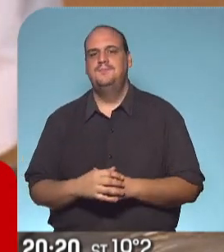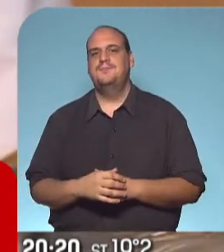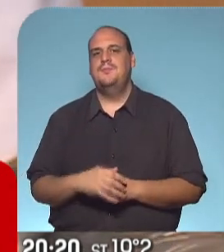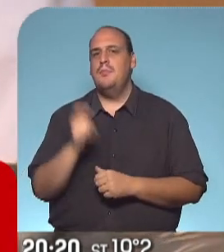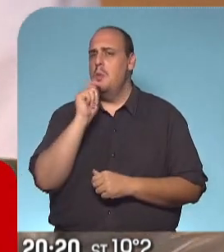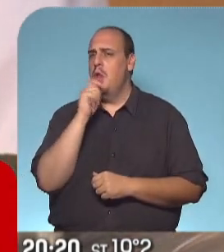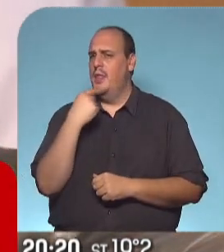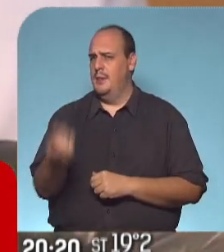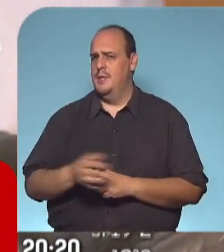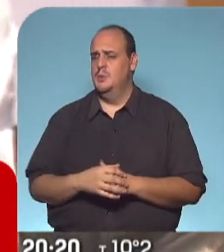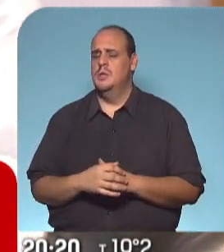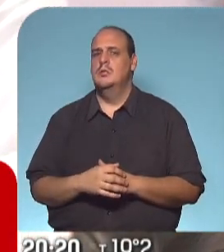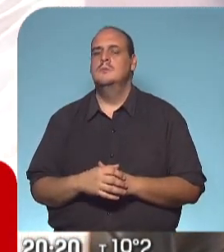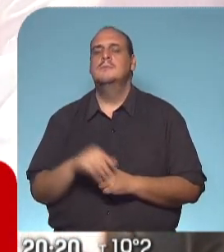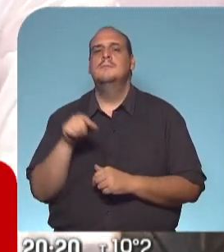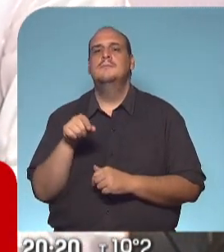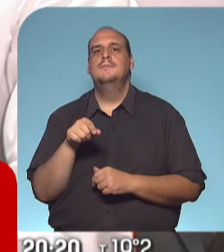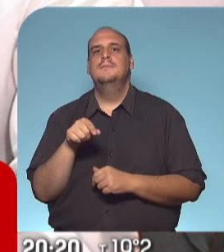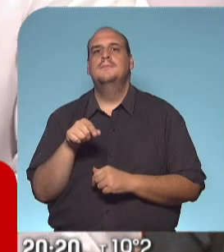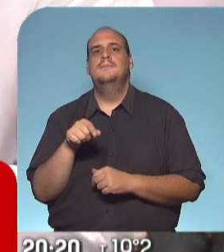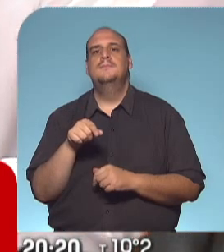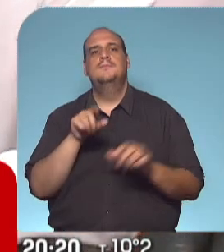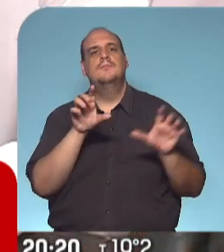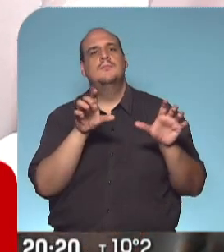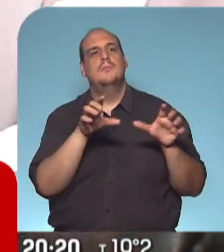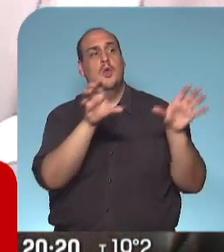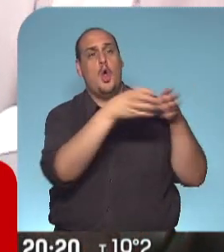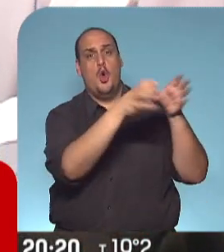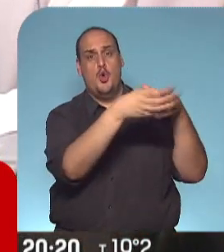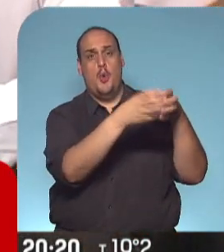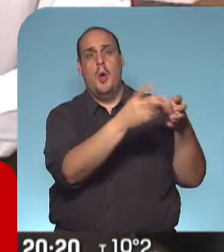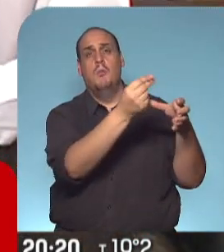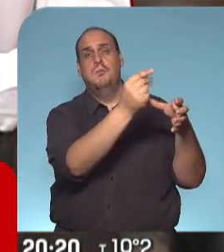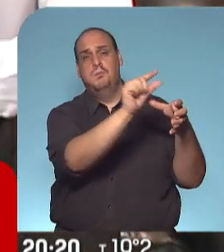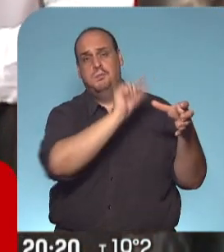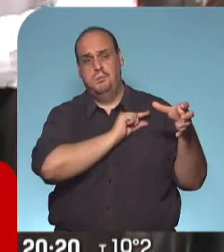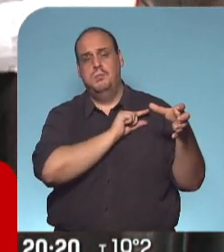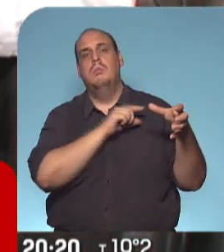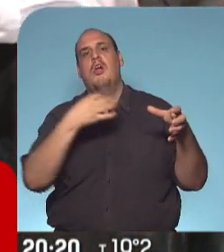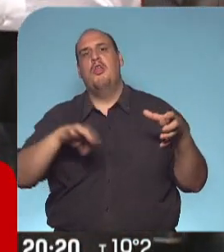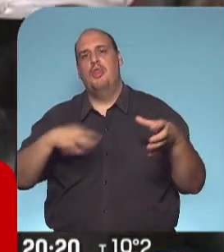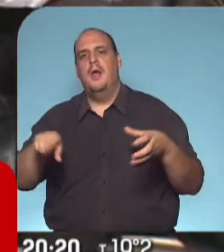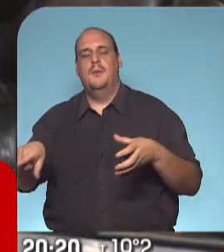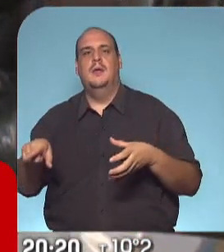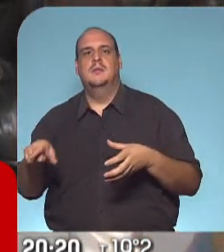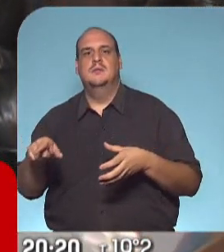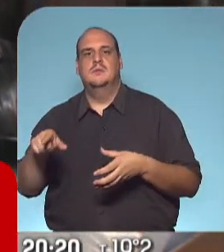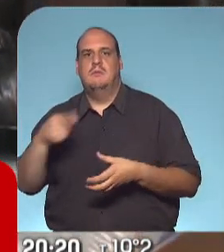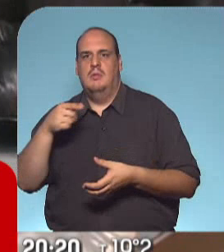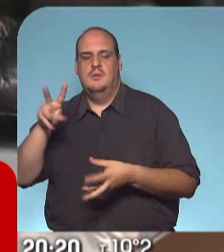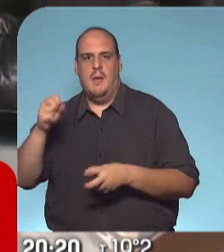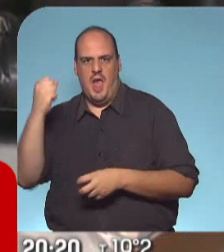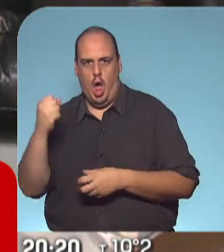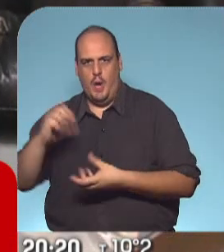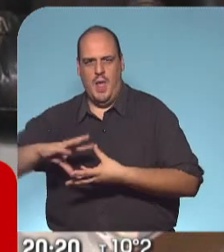un reclamo de parte de algunos sectores de bonistas el tema de un mayor ajuste fiscal, un mayor sacrificio